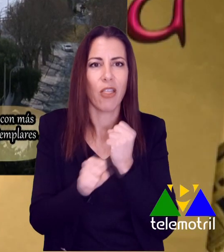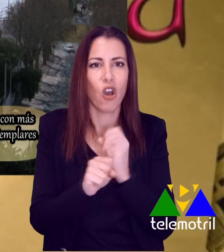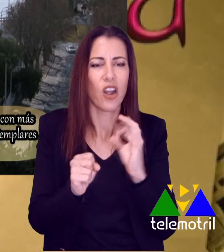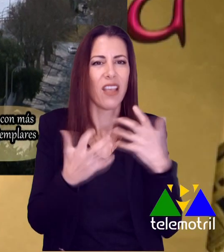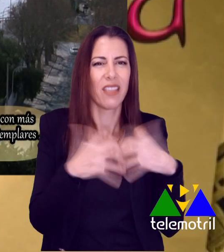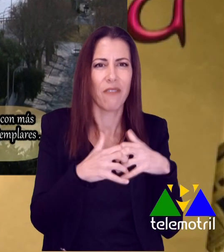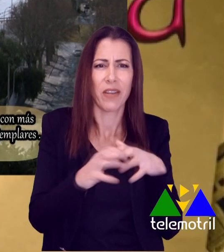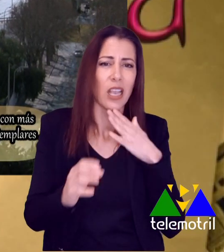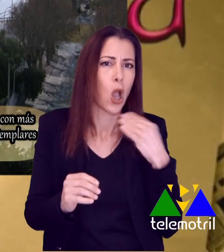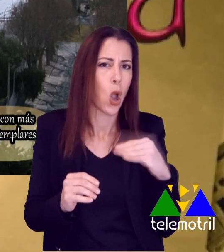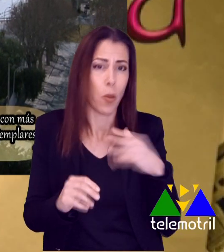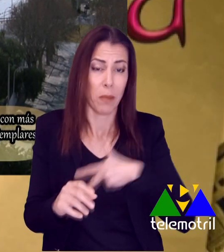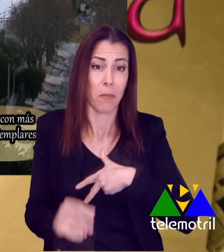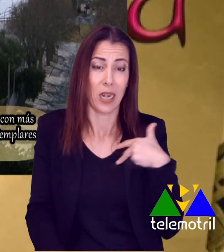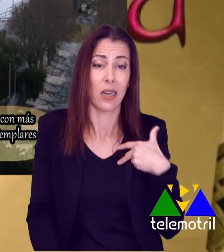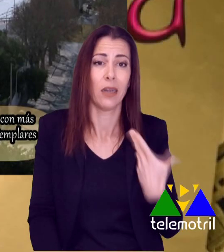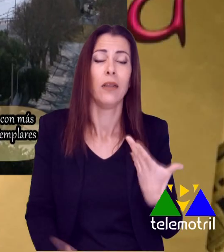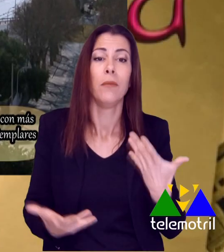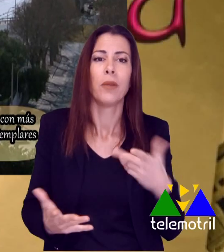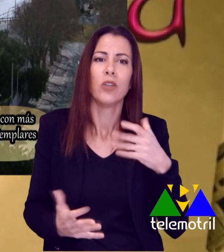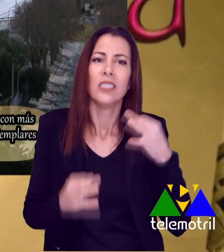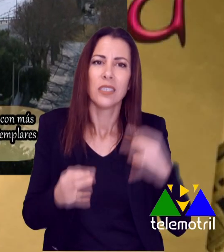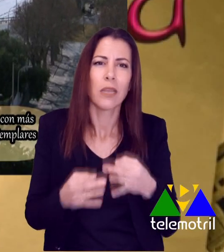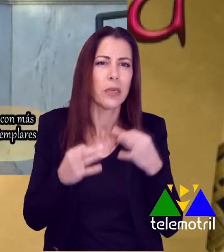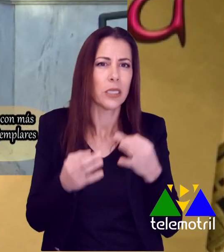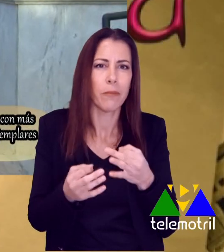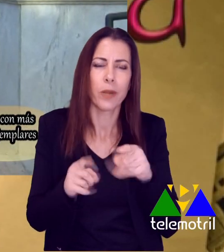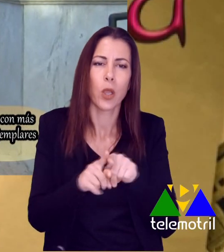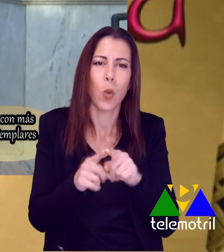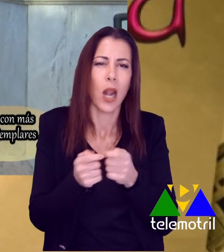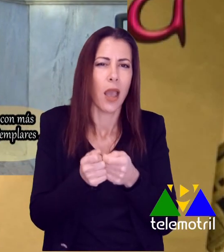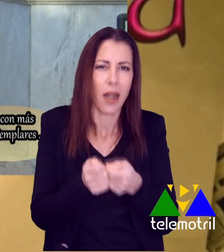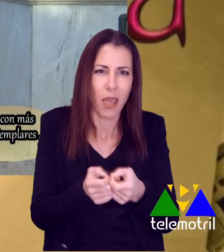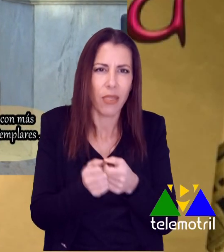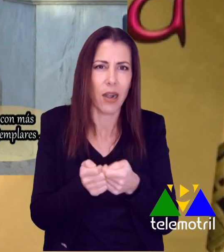ingenios, gente joven generalmente y tal, y él iba pregonando, lo cuenta